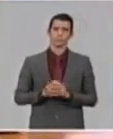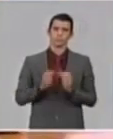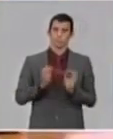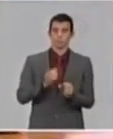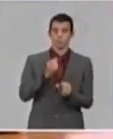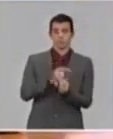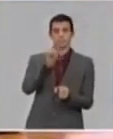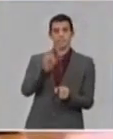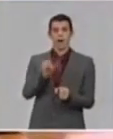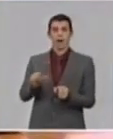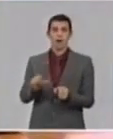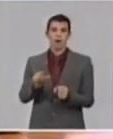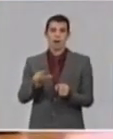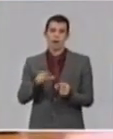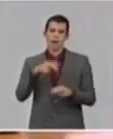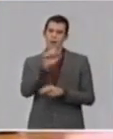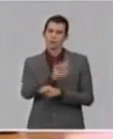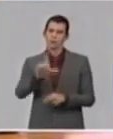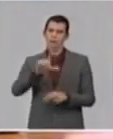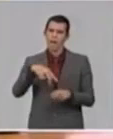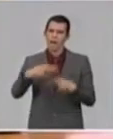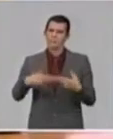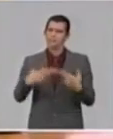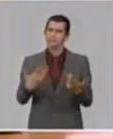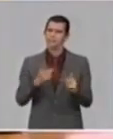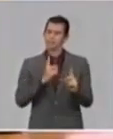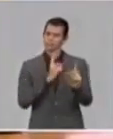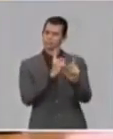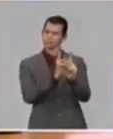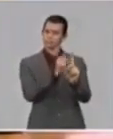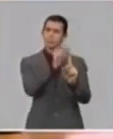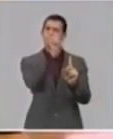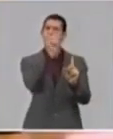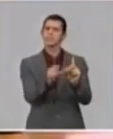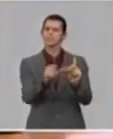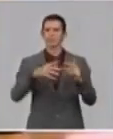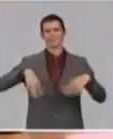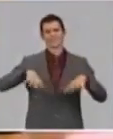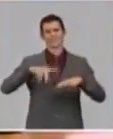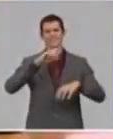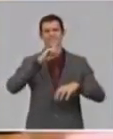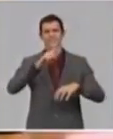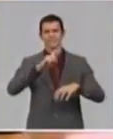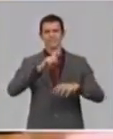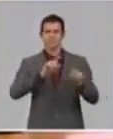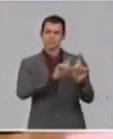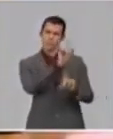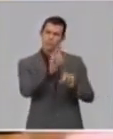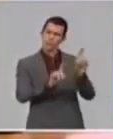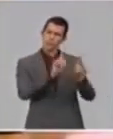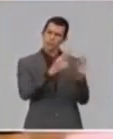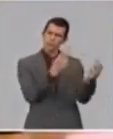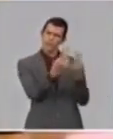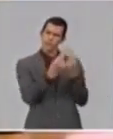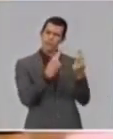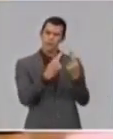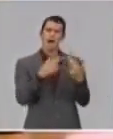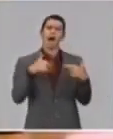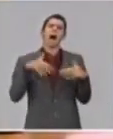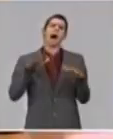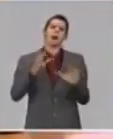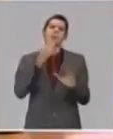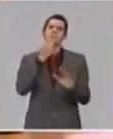también tiene dentro de sus misiones realizar los trámites, porque en este periodo se han otorgado muchos servicios de asistentes sociales al